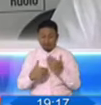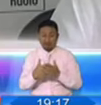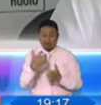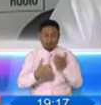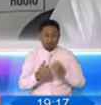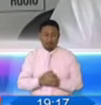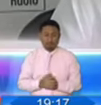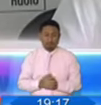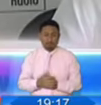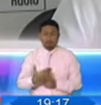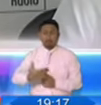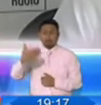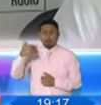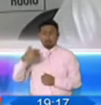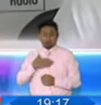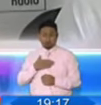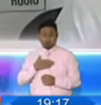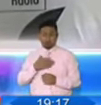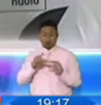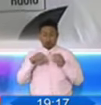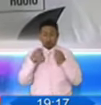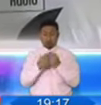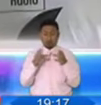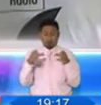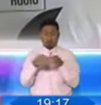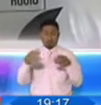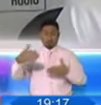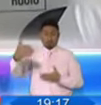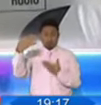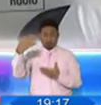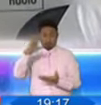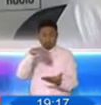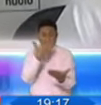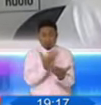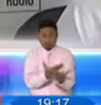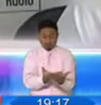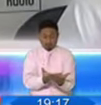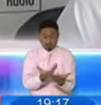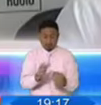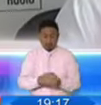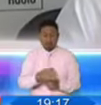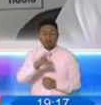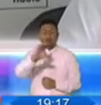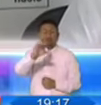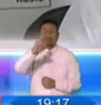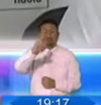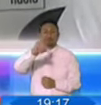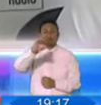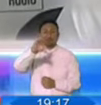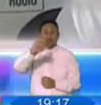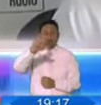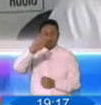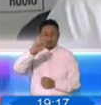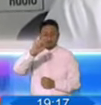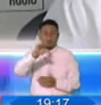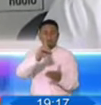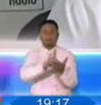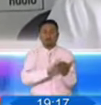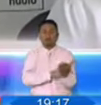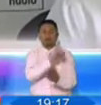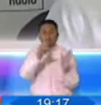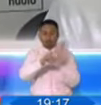tiempo presentamos ya como bloque, a través del asambleísta Henry Cucalón, un proyecto de ley para que